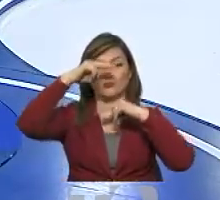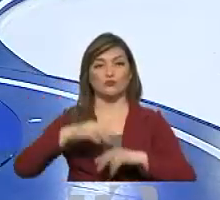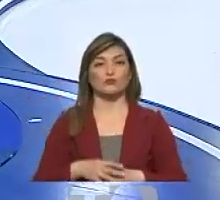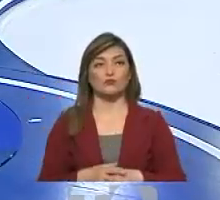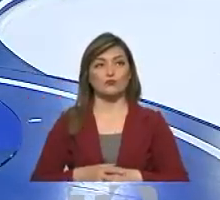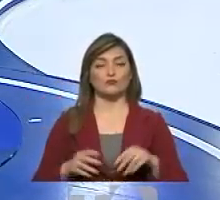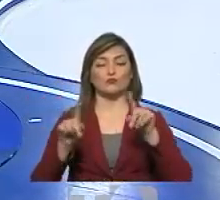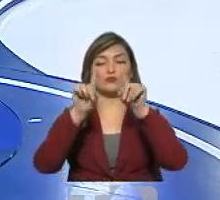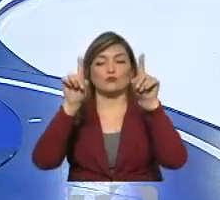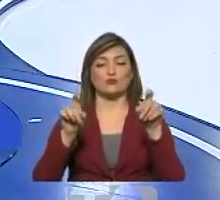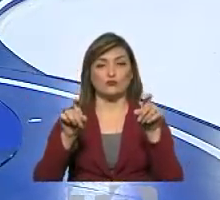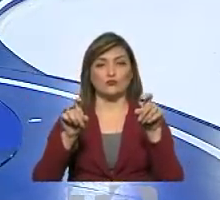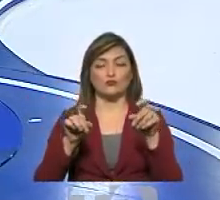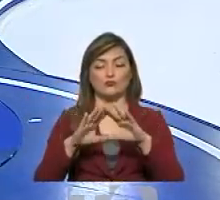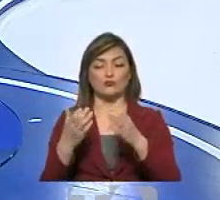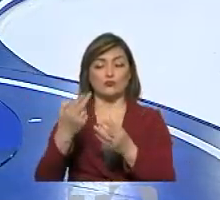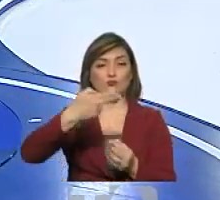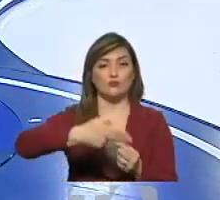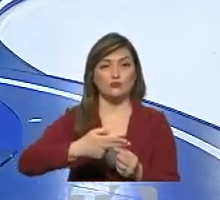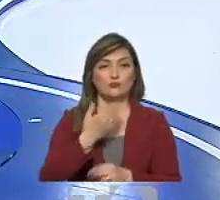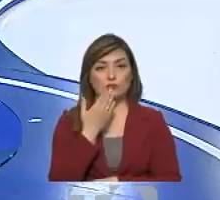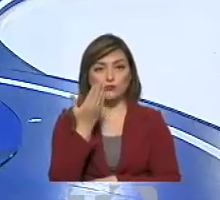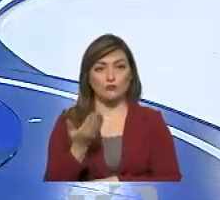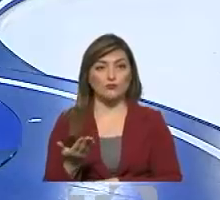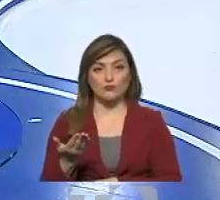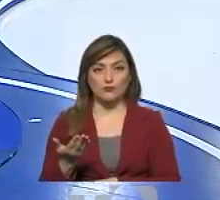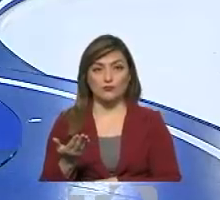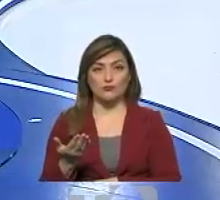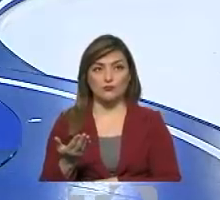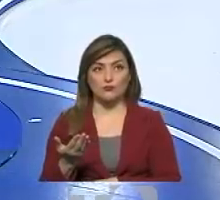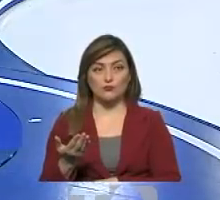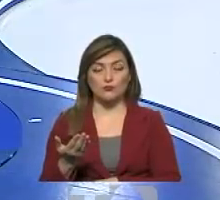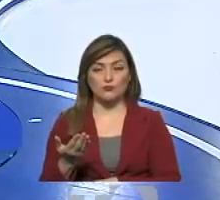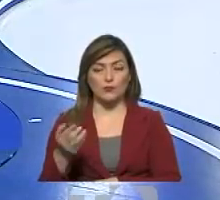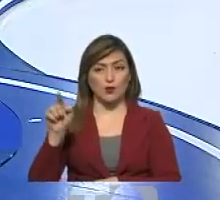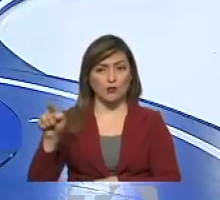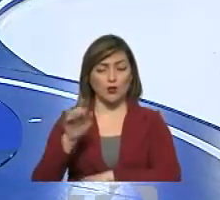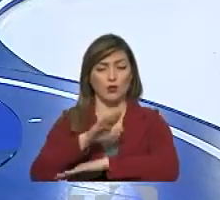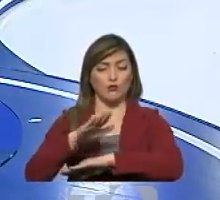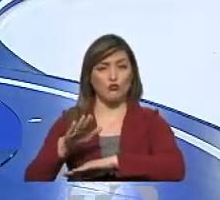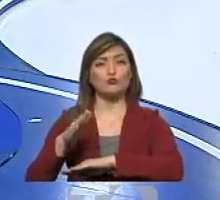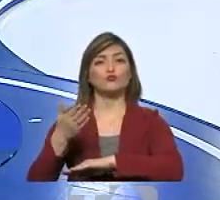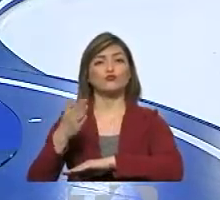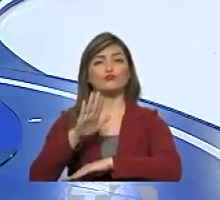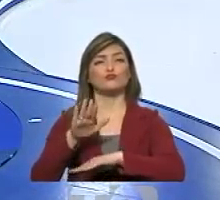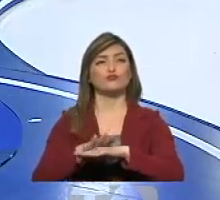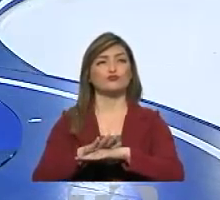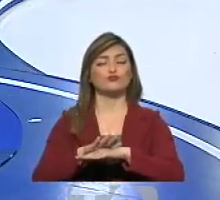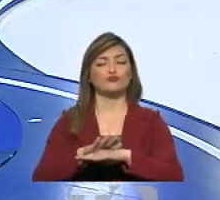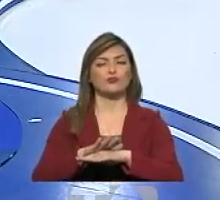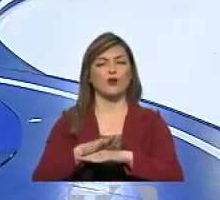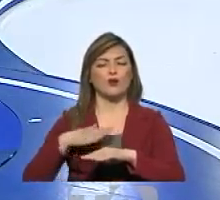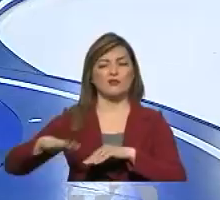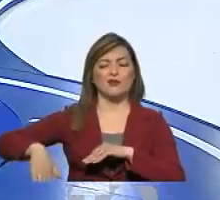Pero la pregunta ahora es, ok, ¿van a volver a clases? ¿Pero en qué condición van a volver a clases? ¿Cómo están los chicos en términos del rezago académico,